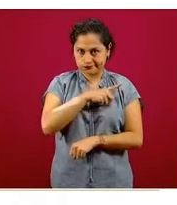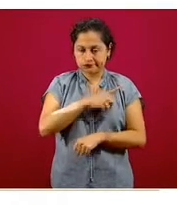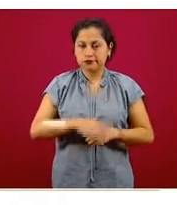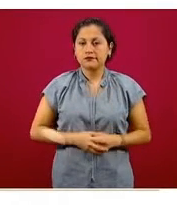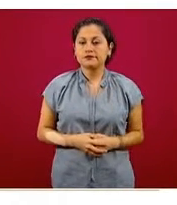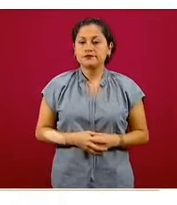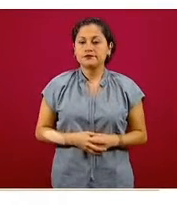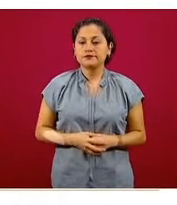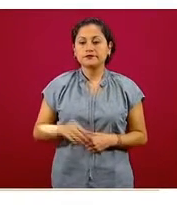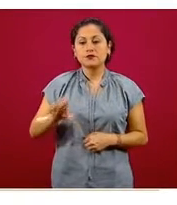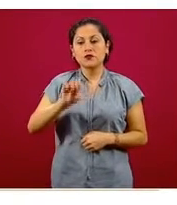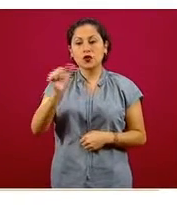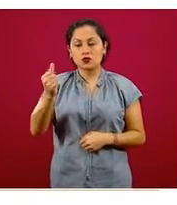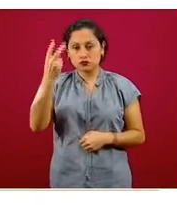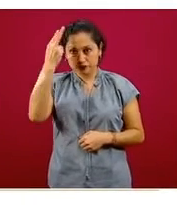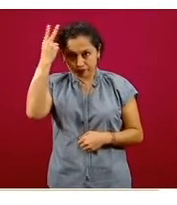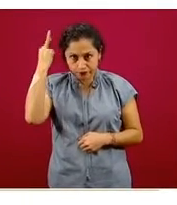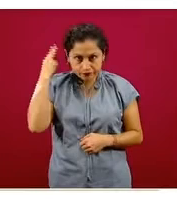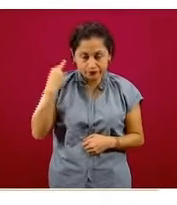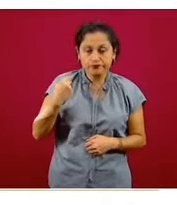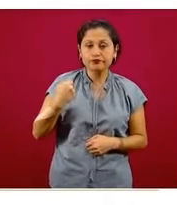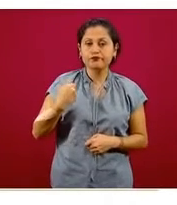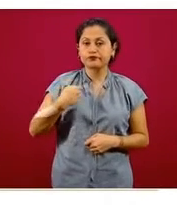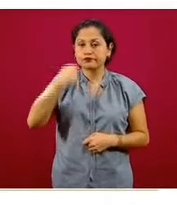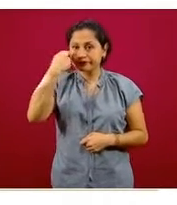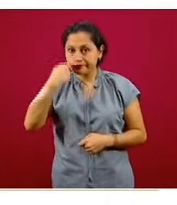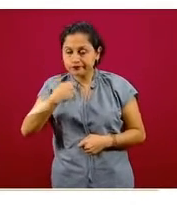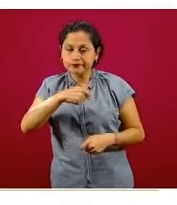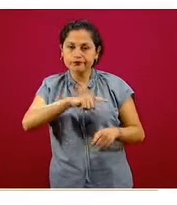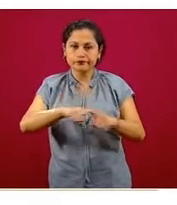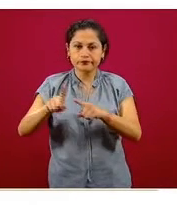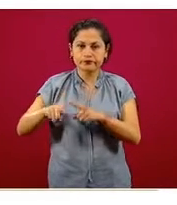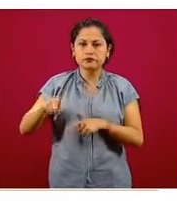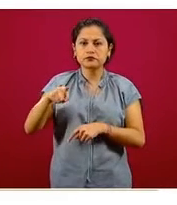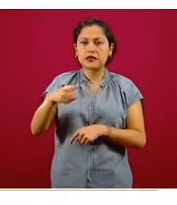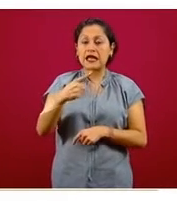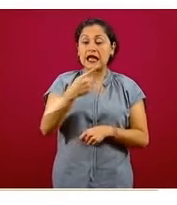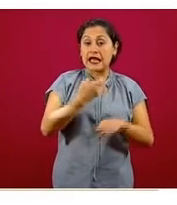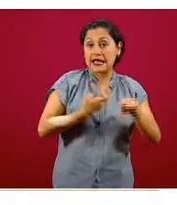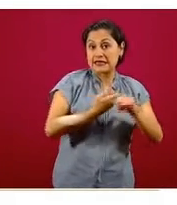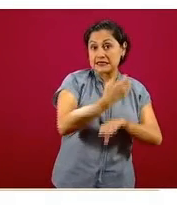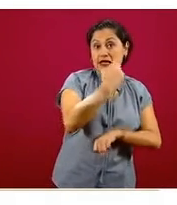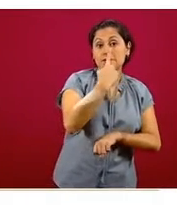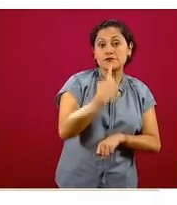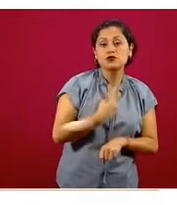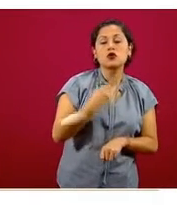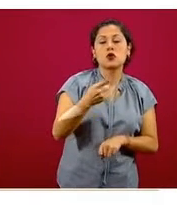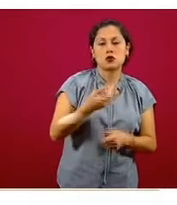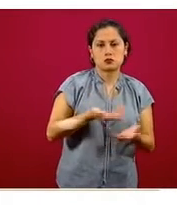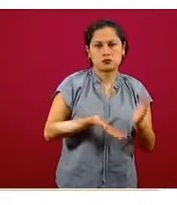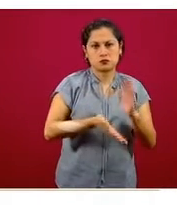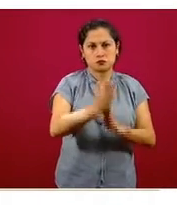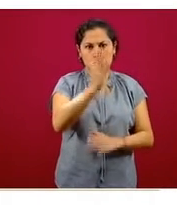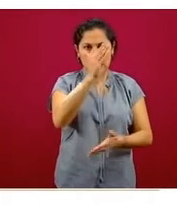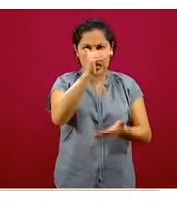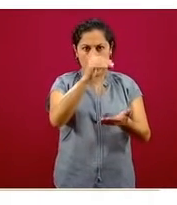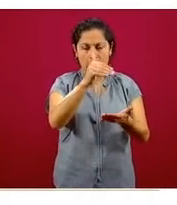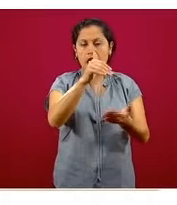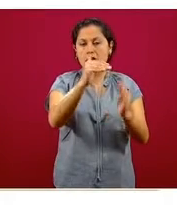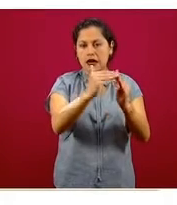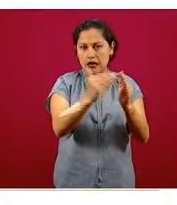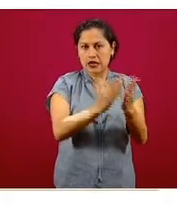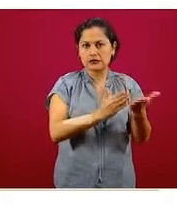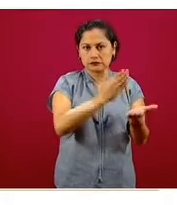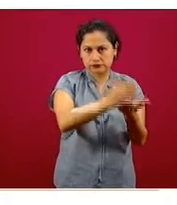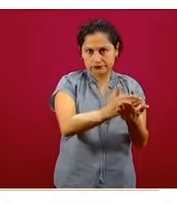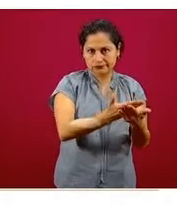peluquerías, estéticas, etcétera, en rojo pueden brindar servicios a domicilio. En naranja pueden ya aperturar con un